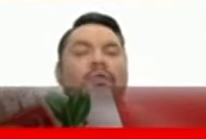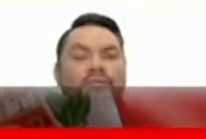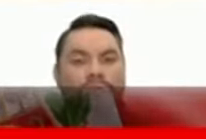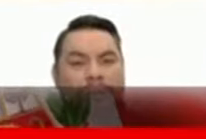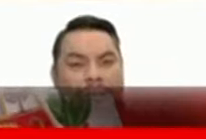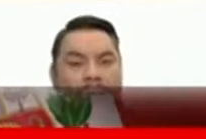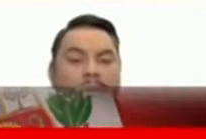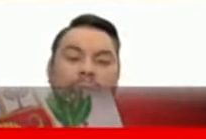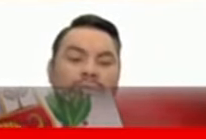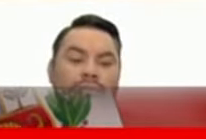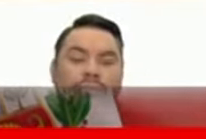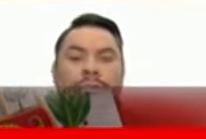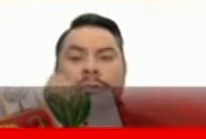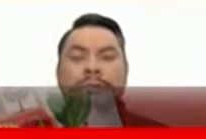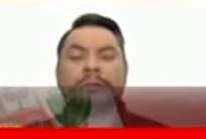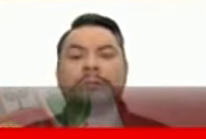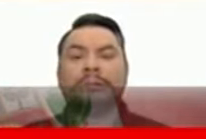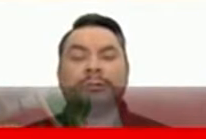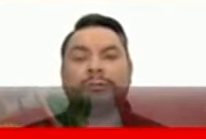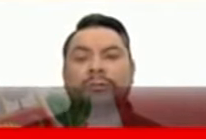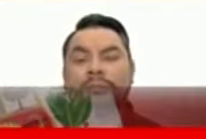a la Resolución Suprema número